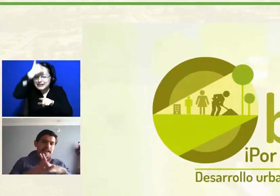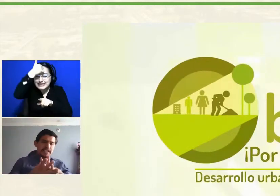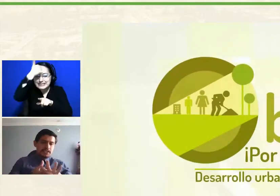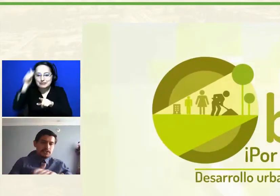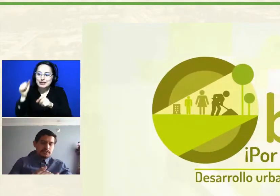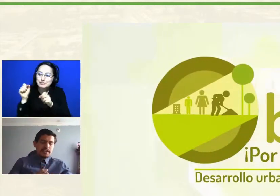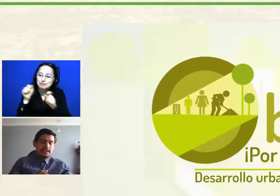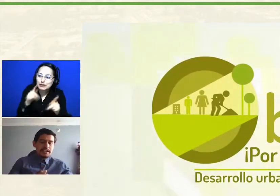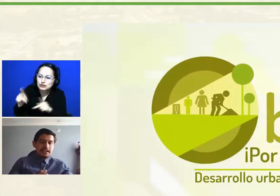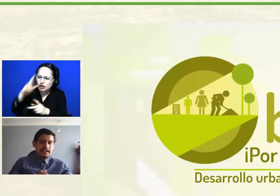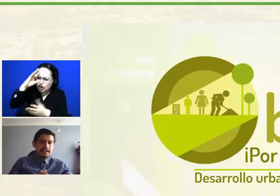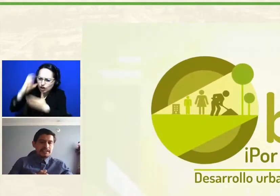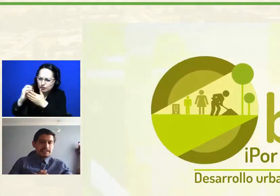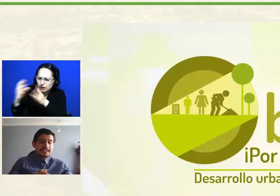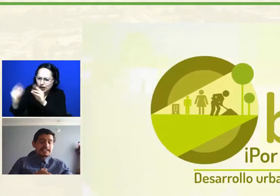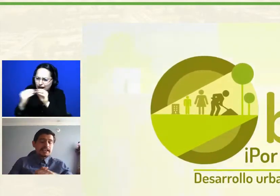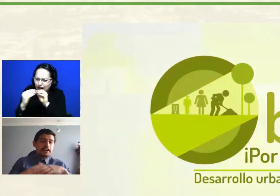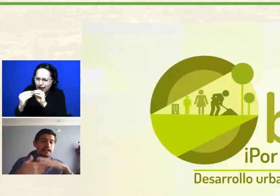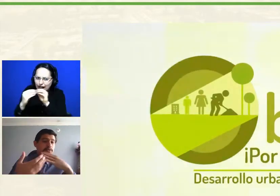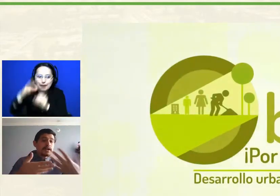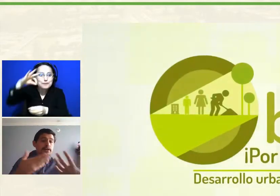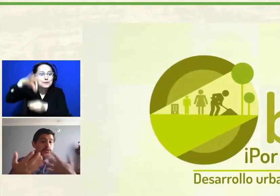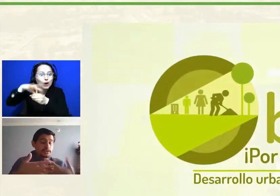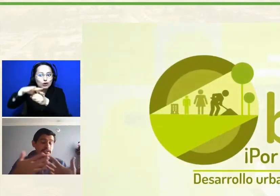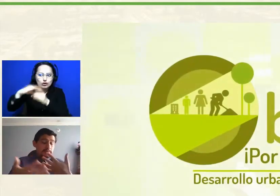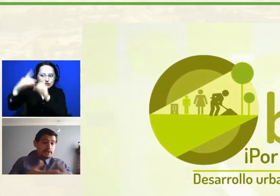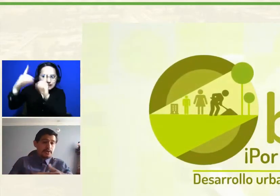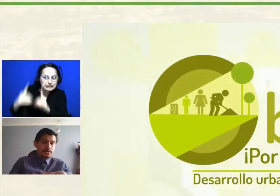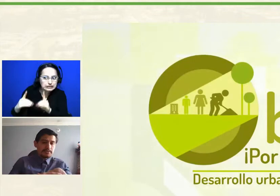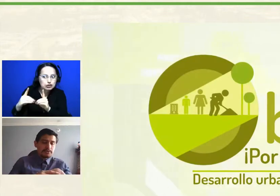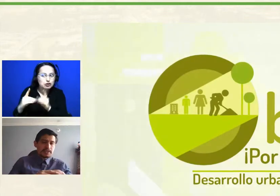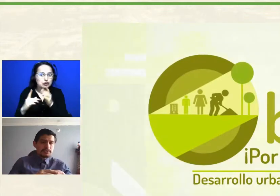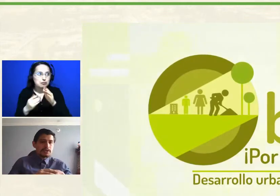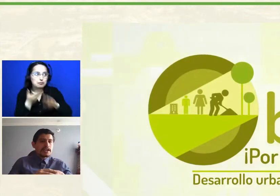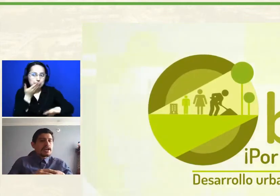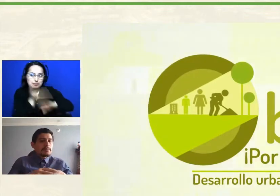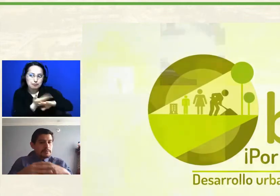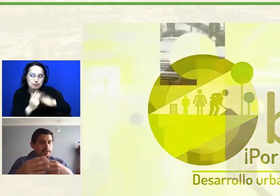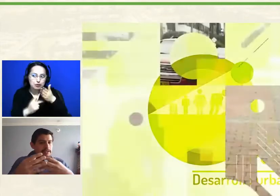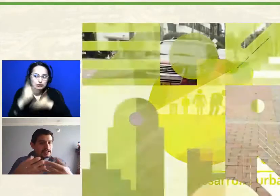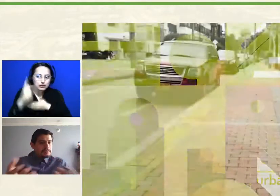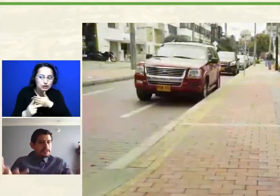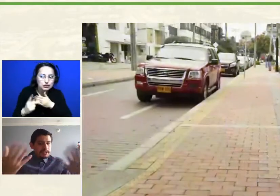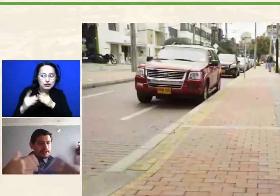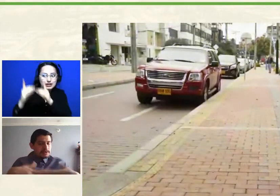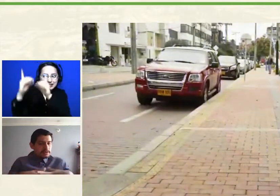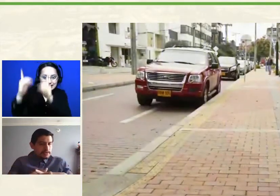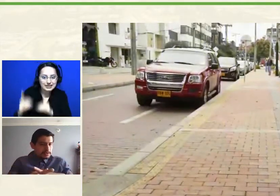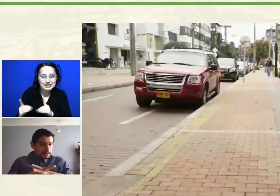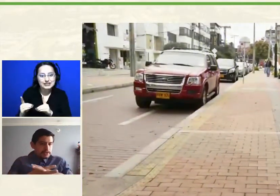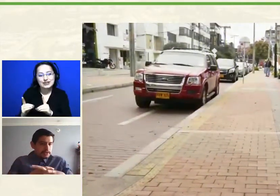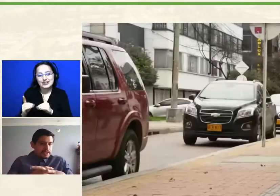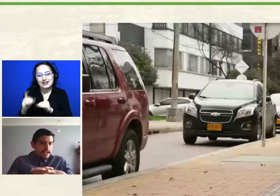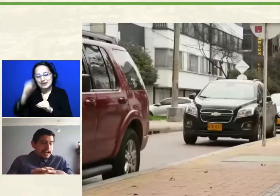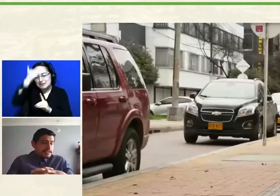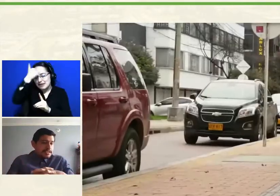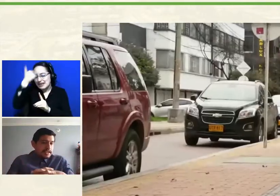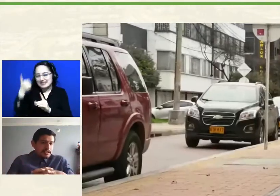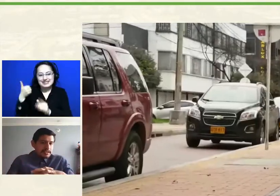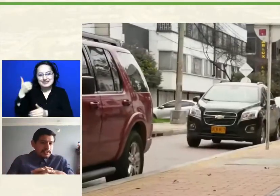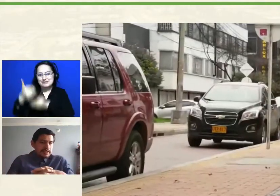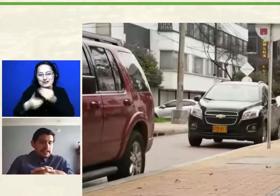tomar la decisión de si se va a ejecutar o no, si se aprueba o no ese proyecto, pero prácticamente la votación es un proceso que se